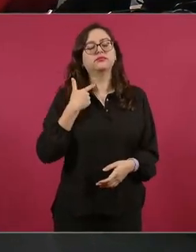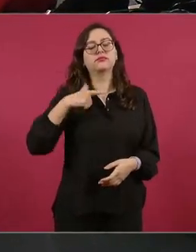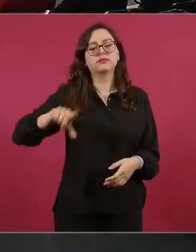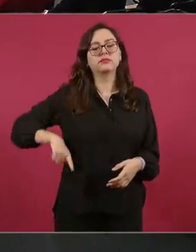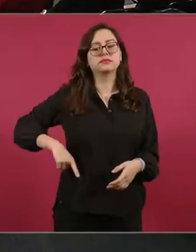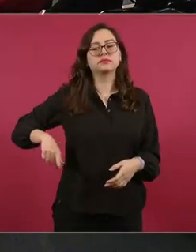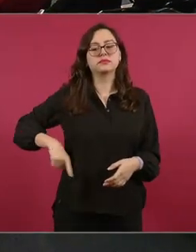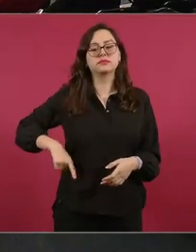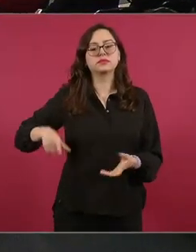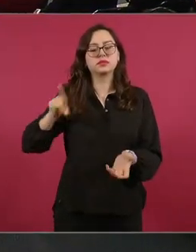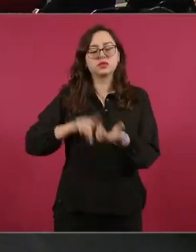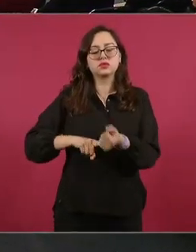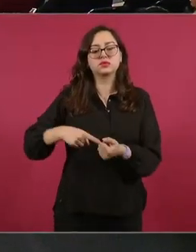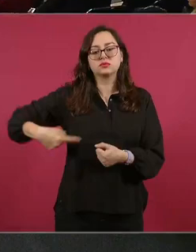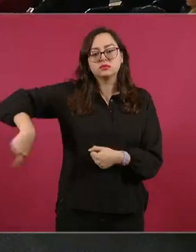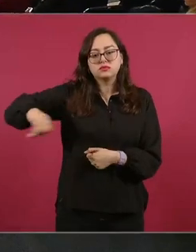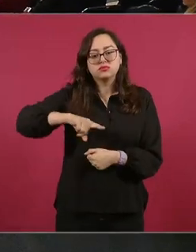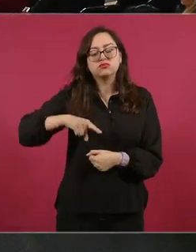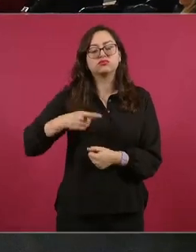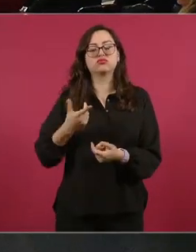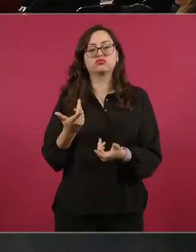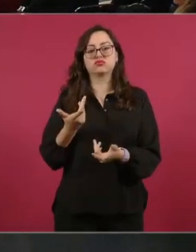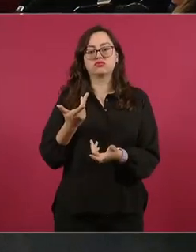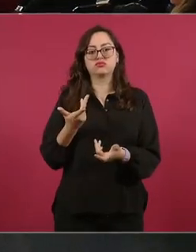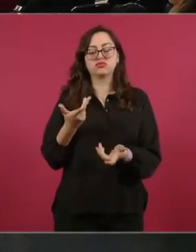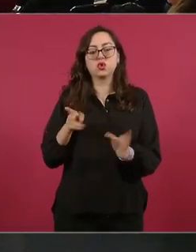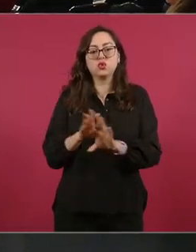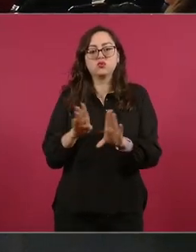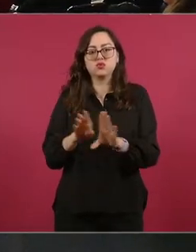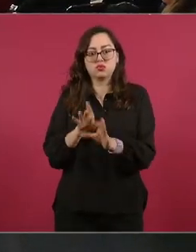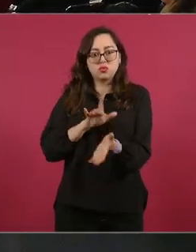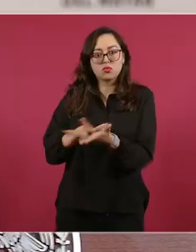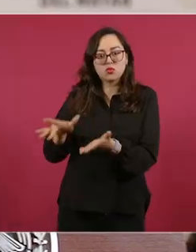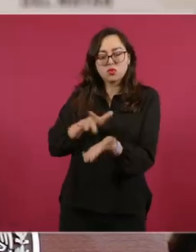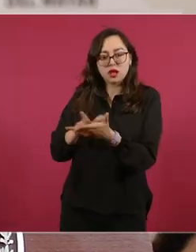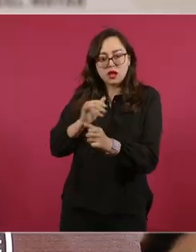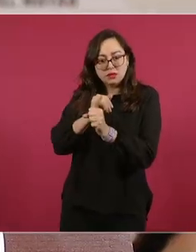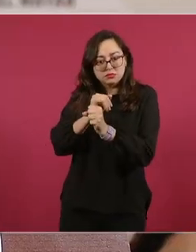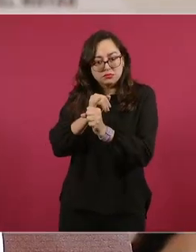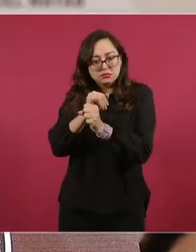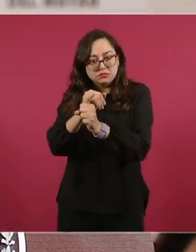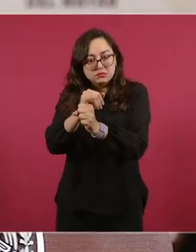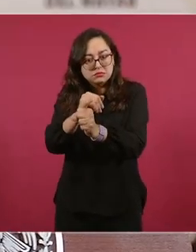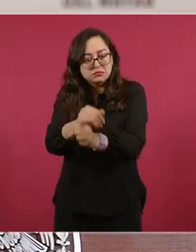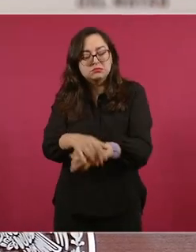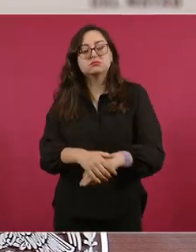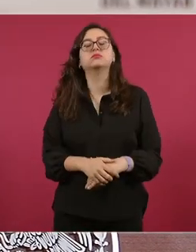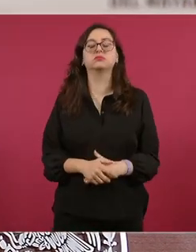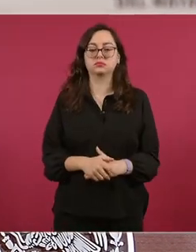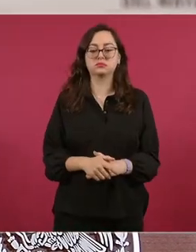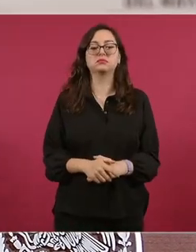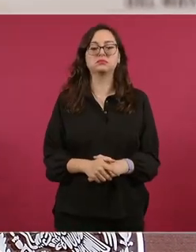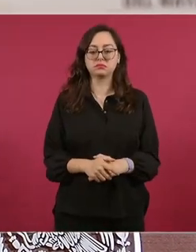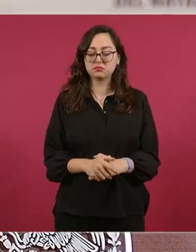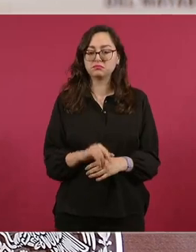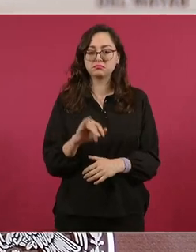hoy funcionario, no hay, ¿se va a apoyar en la defensa? Pues, sí, es que ya no